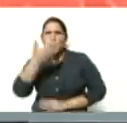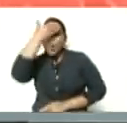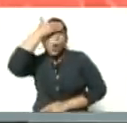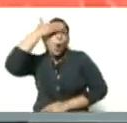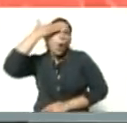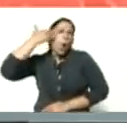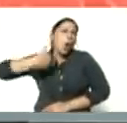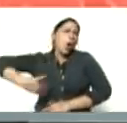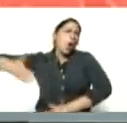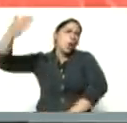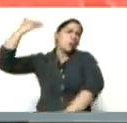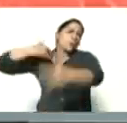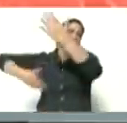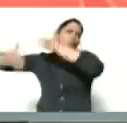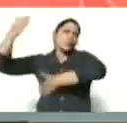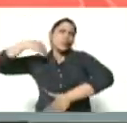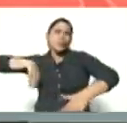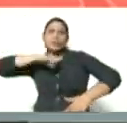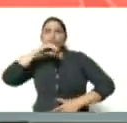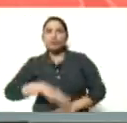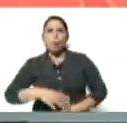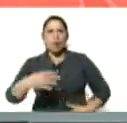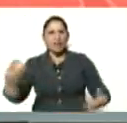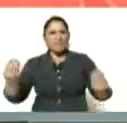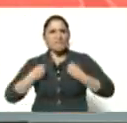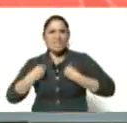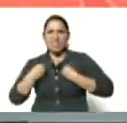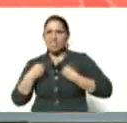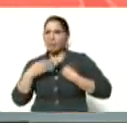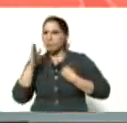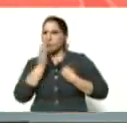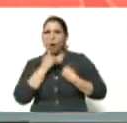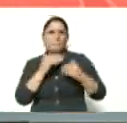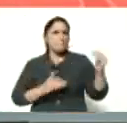olvidados por la historia y por la vida, desmoralizados.